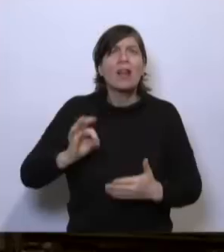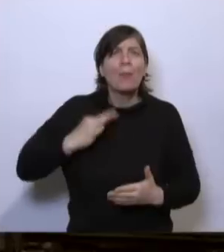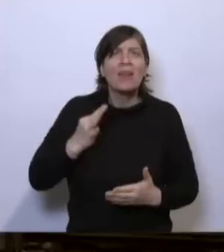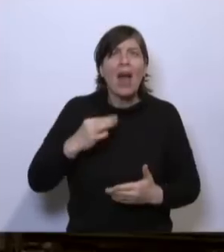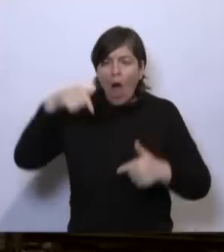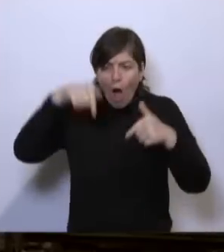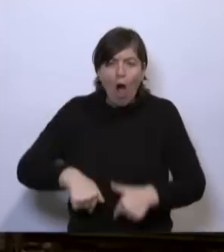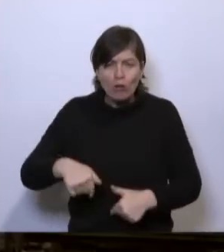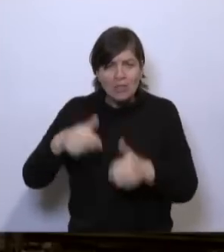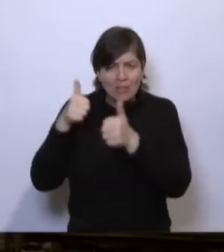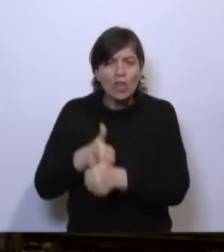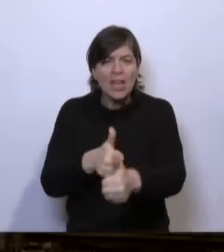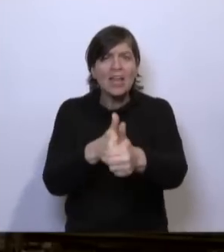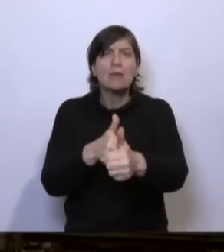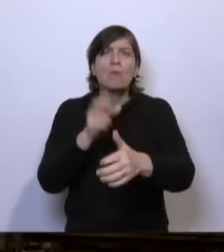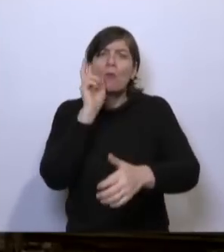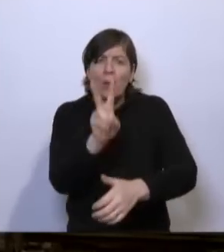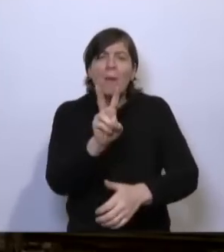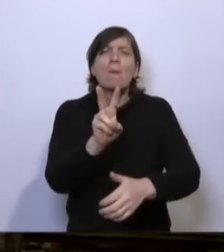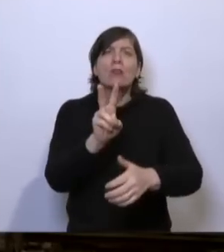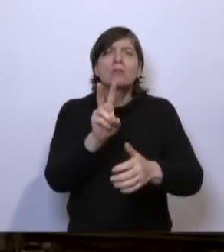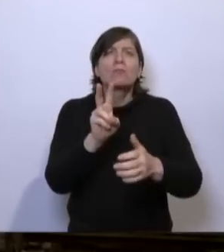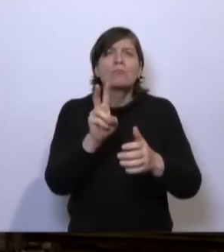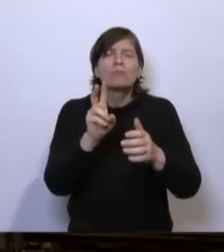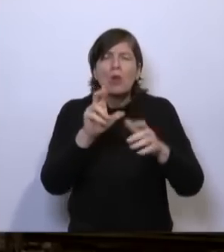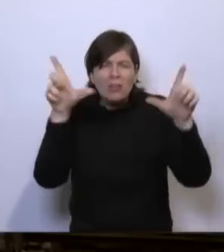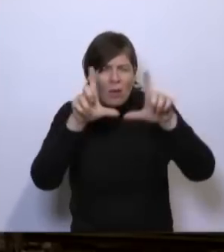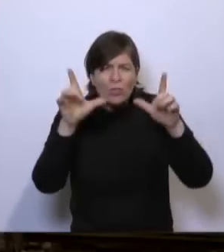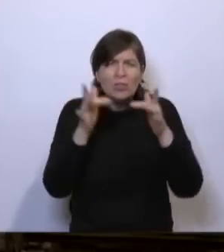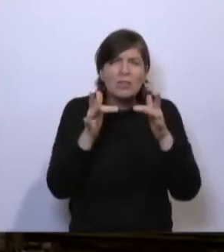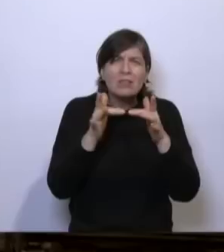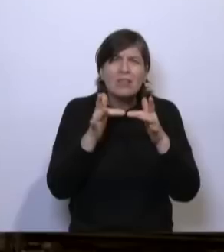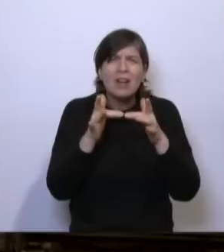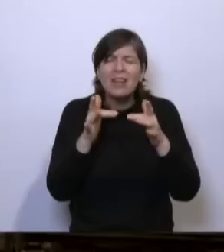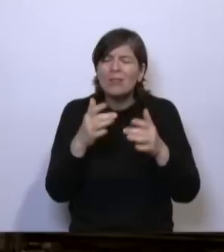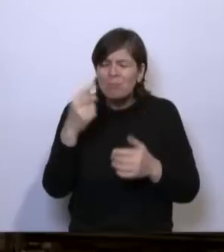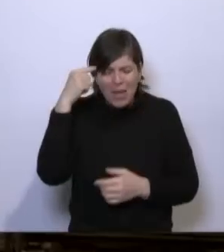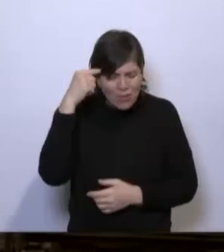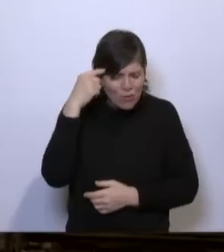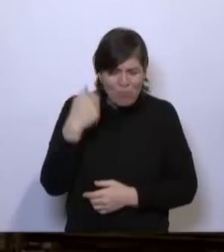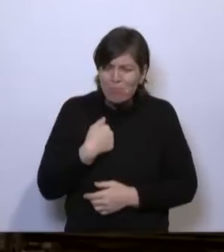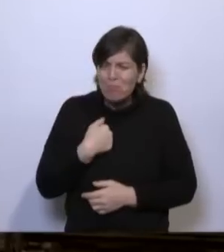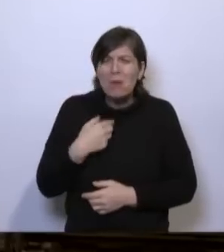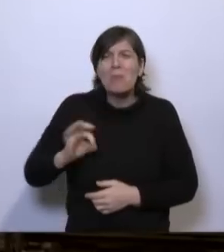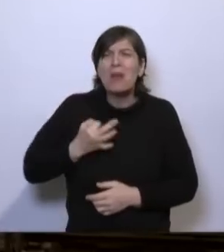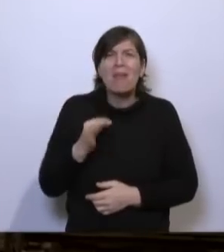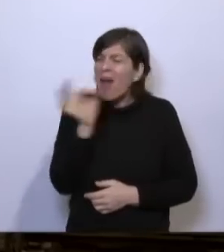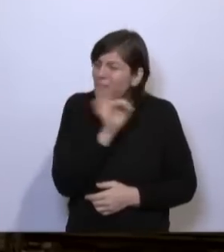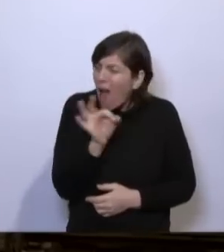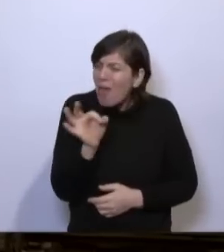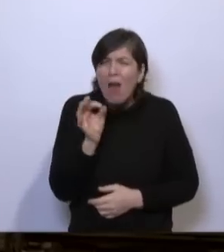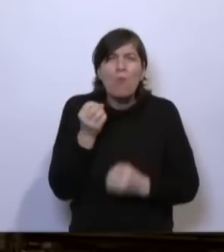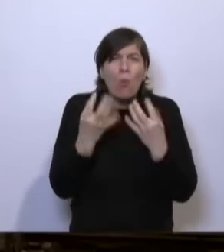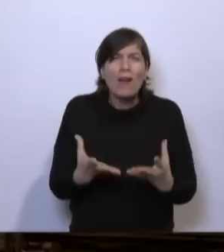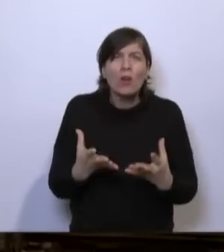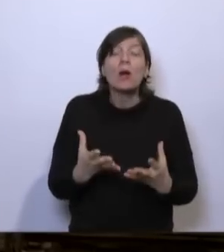nos siguen por los medios de comunicación dice: pero en mi vida no pasa nada bueno. Y justamente